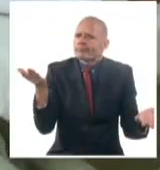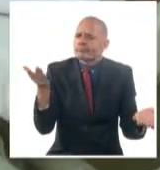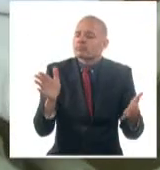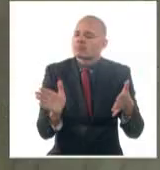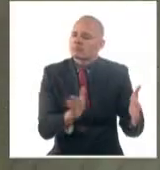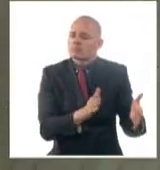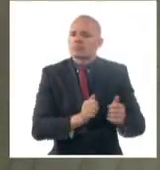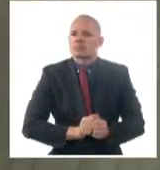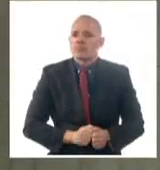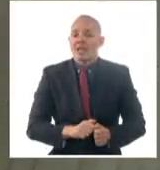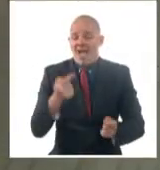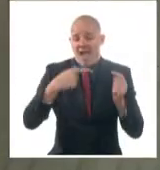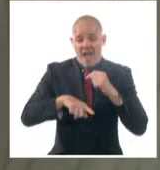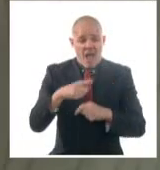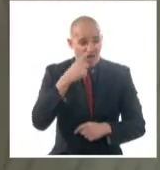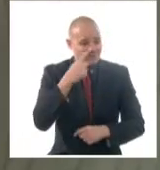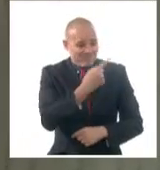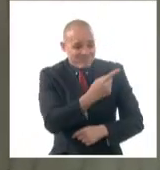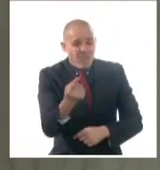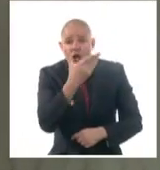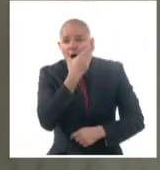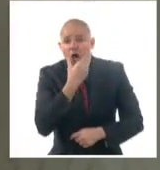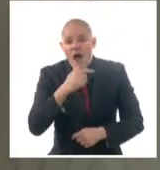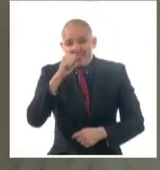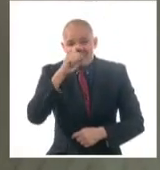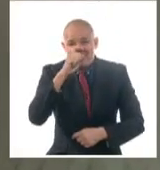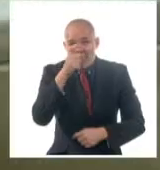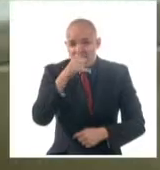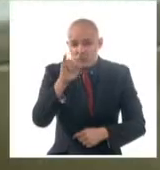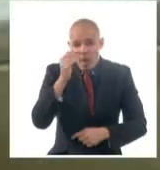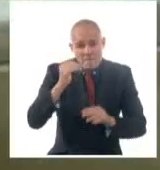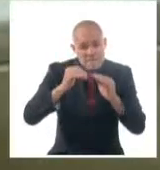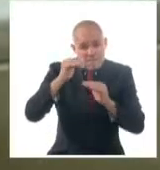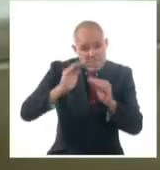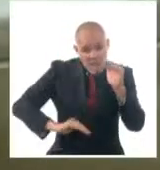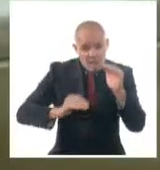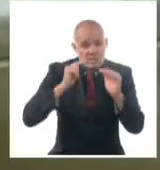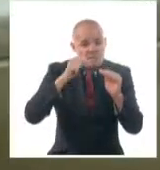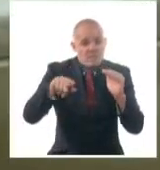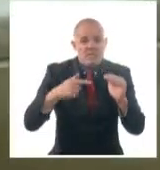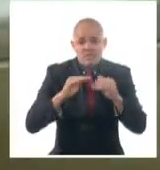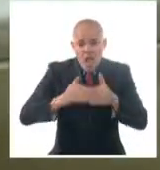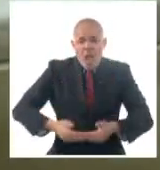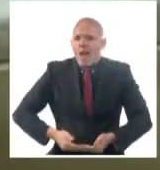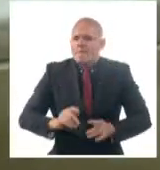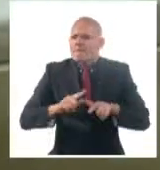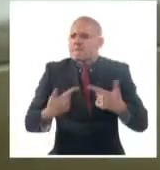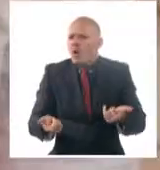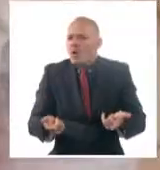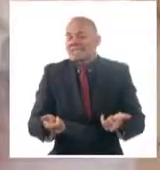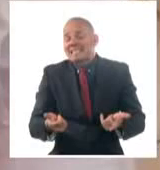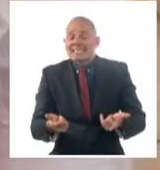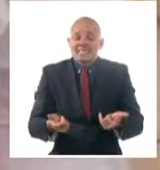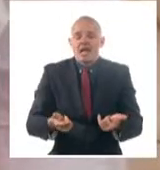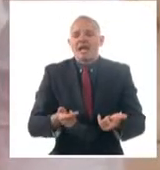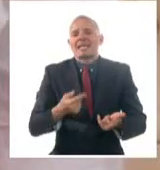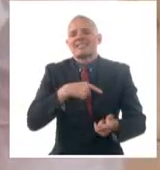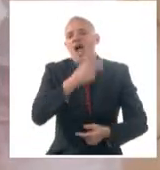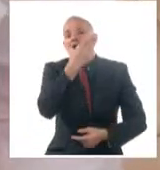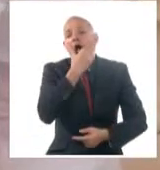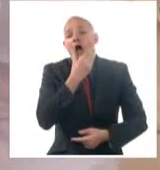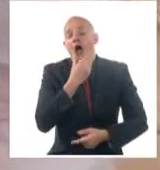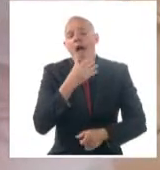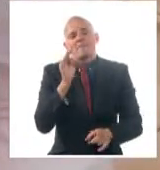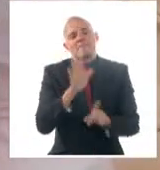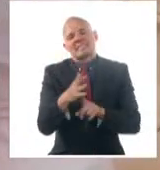elevada tasa de fecundidad adolescente en Cuba inciden el inicio cada vez más temprano y frecuente de las relaciones sexuales, unido a las